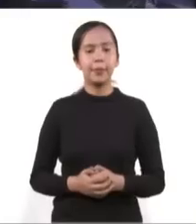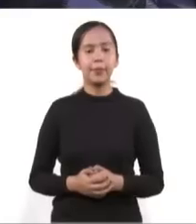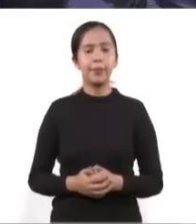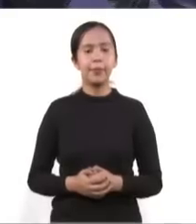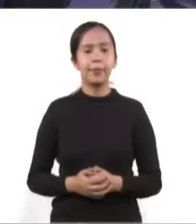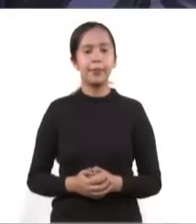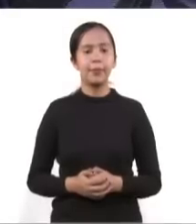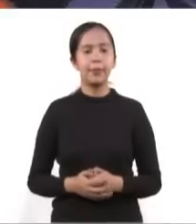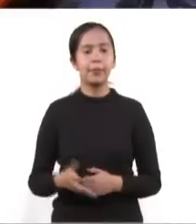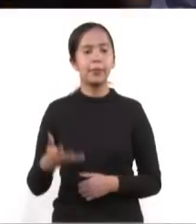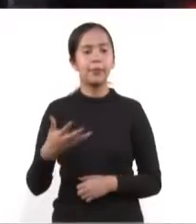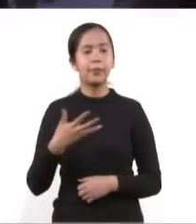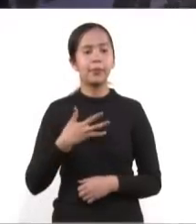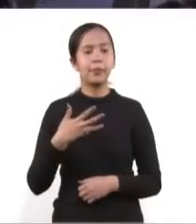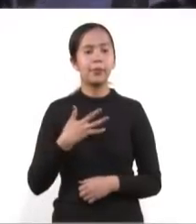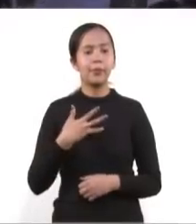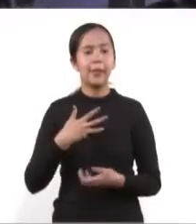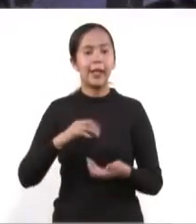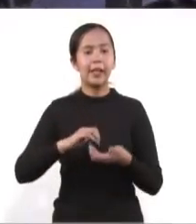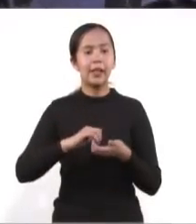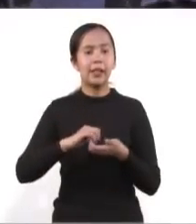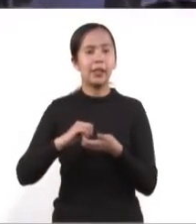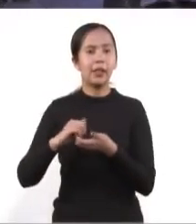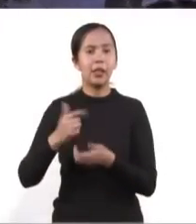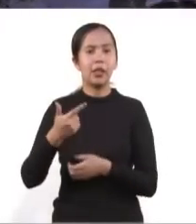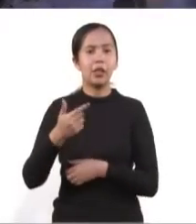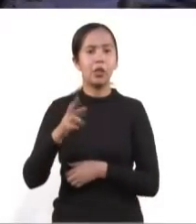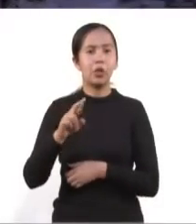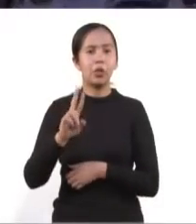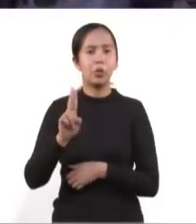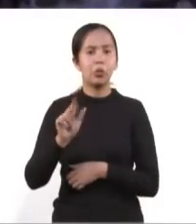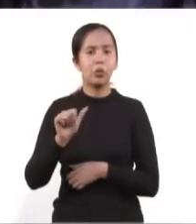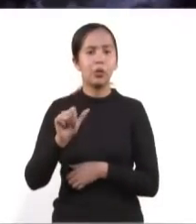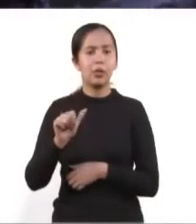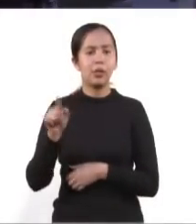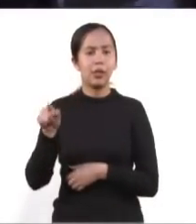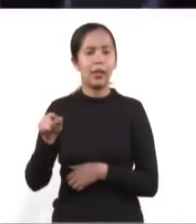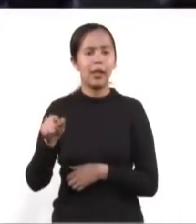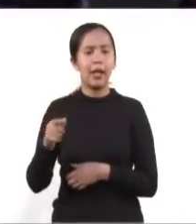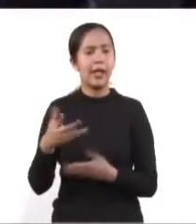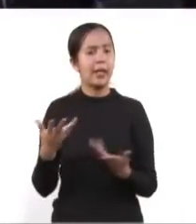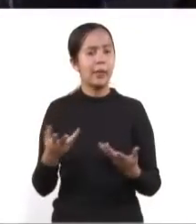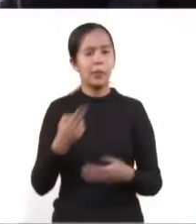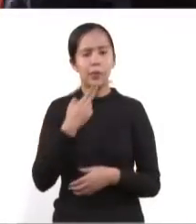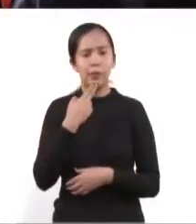Tenemos una grúa viajera de 7 toneladas, doctora. Esa grúa circula por…